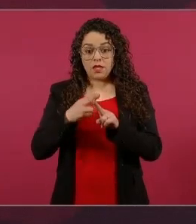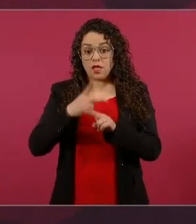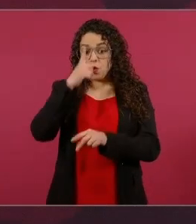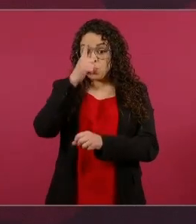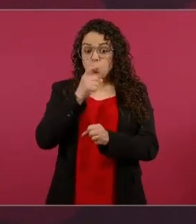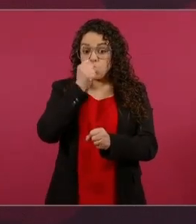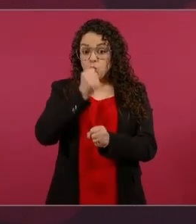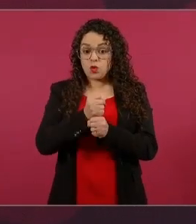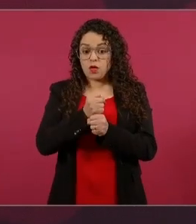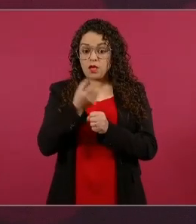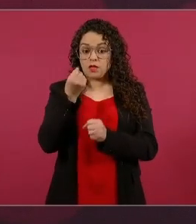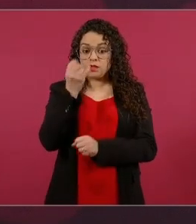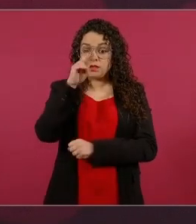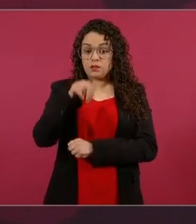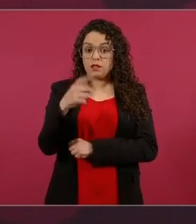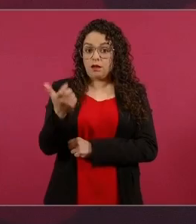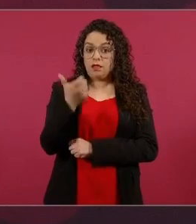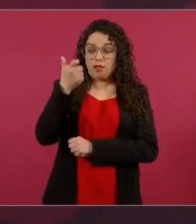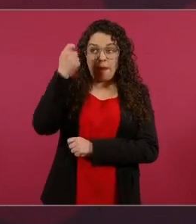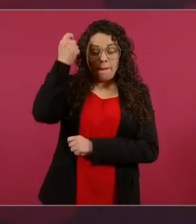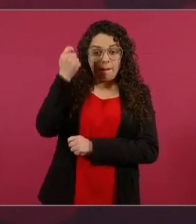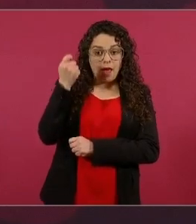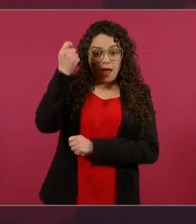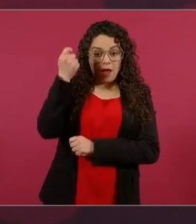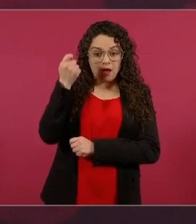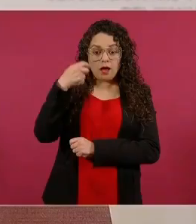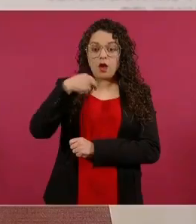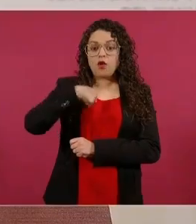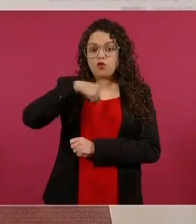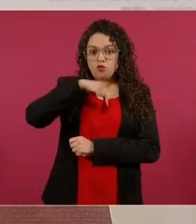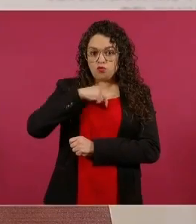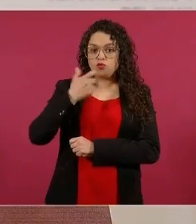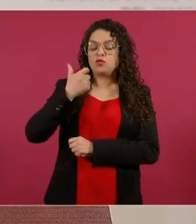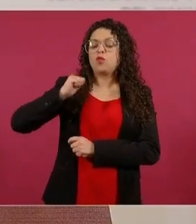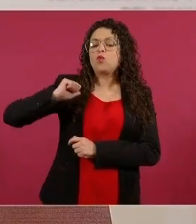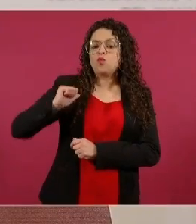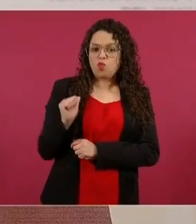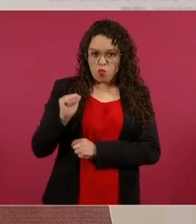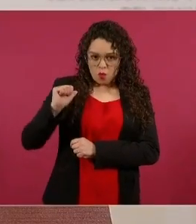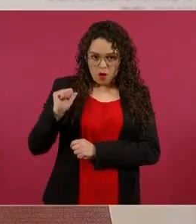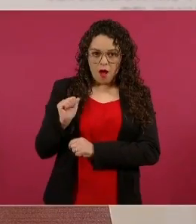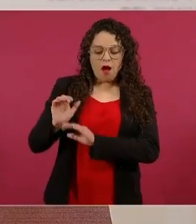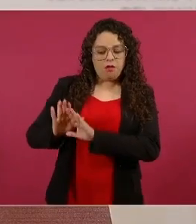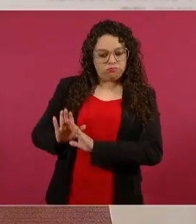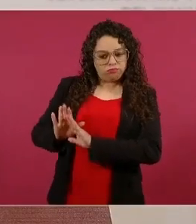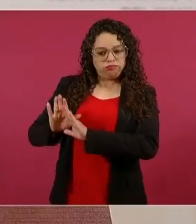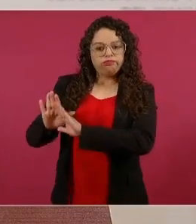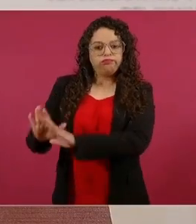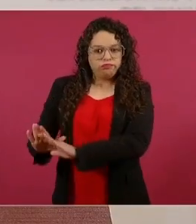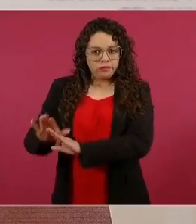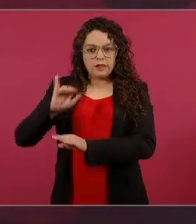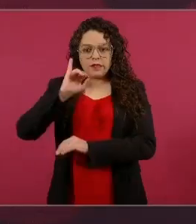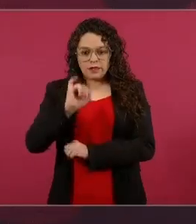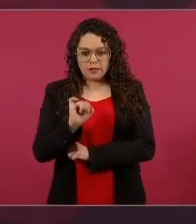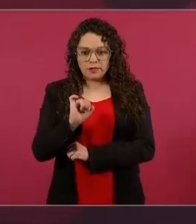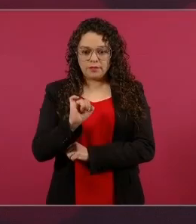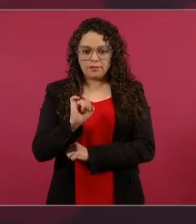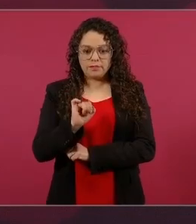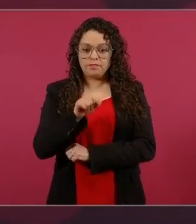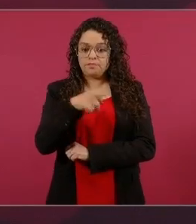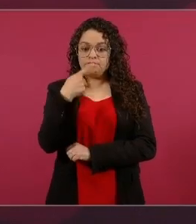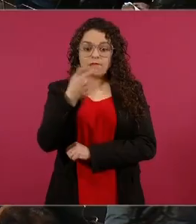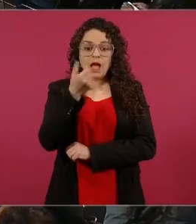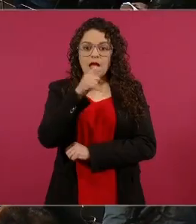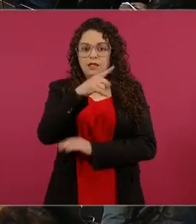año sin recibir la beca y nosotros se Las guardamos por eso es que eh eso nos lo permiten las reglas de